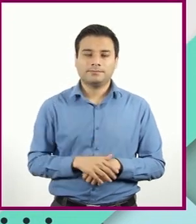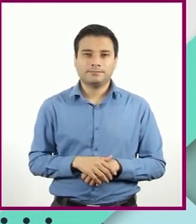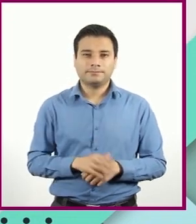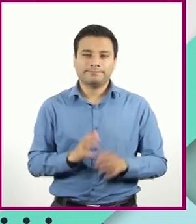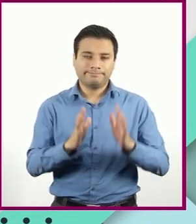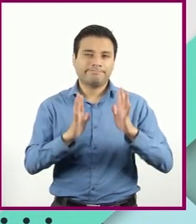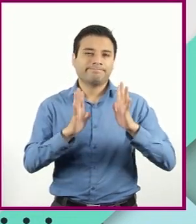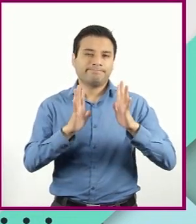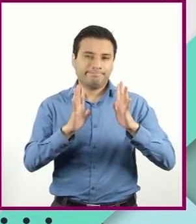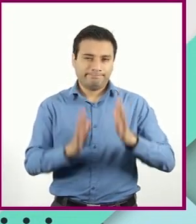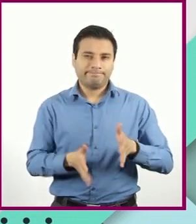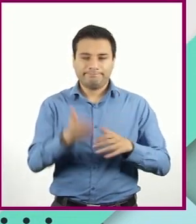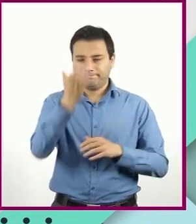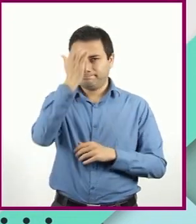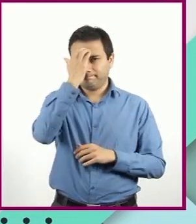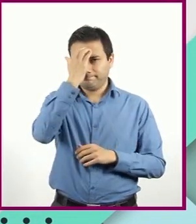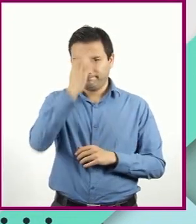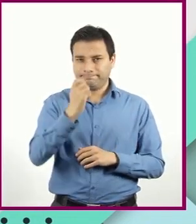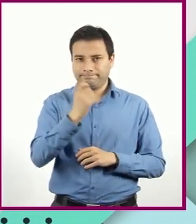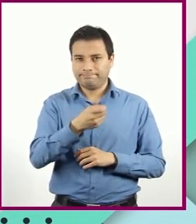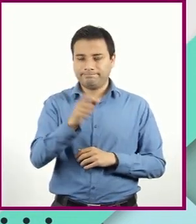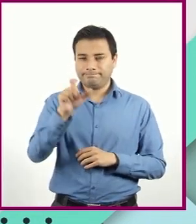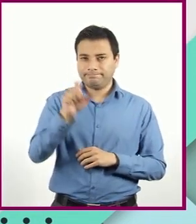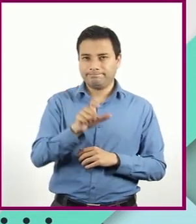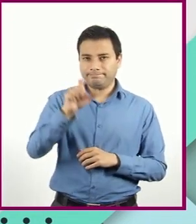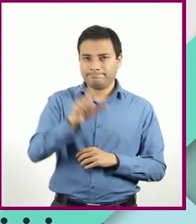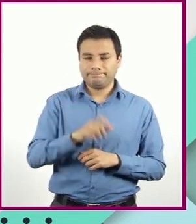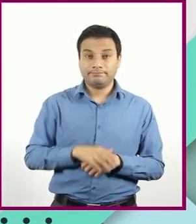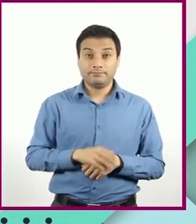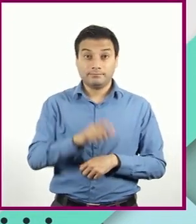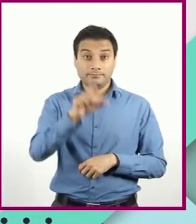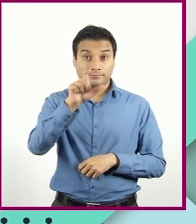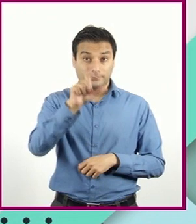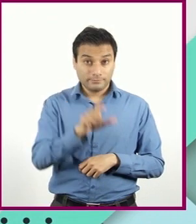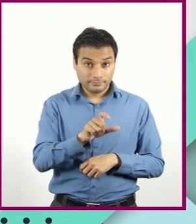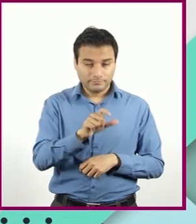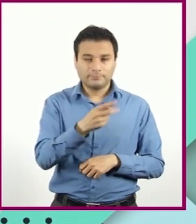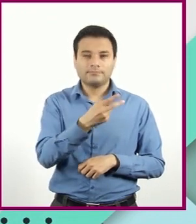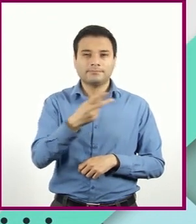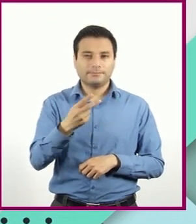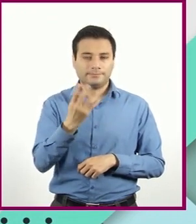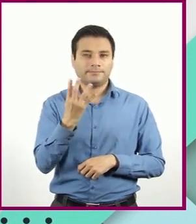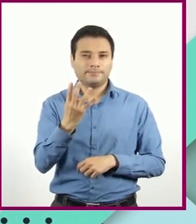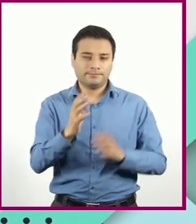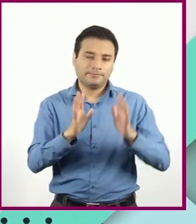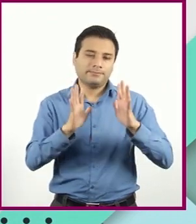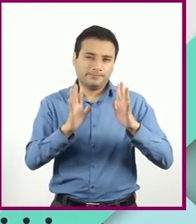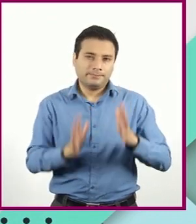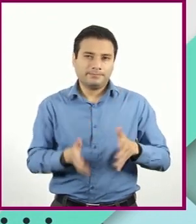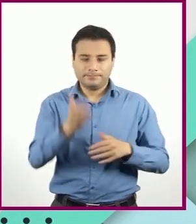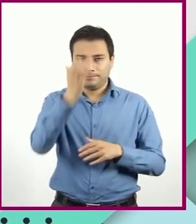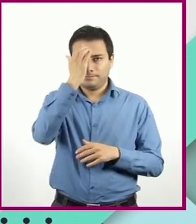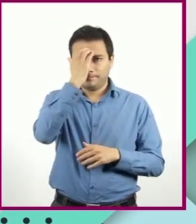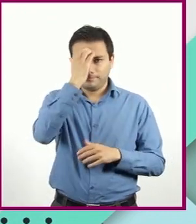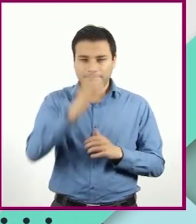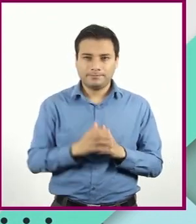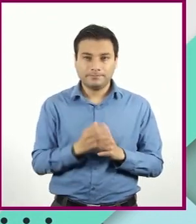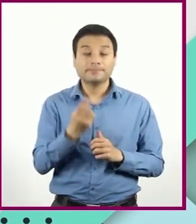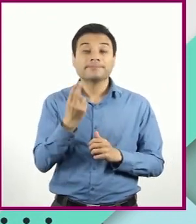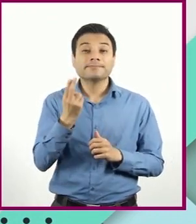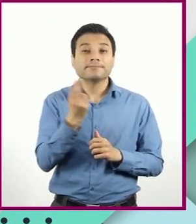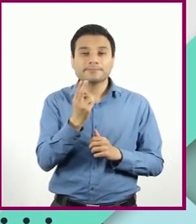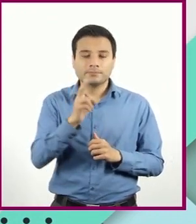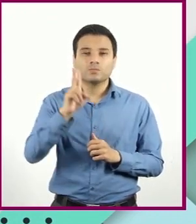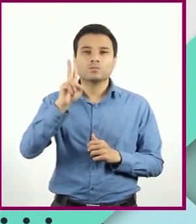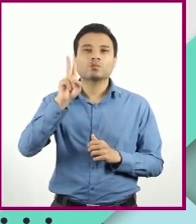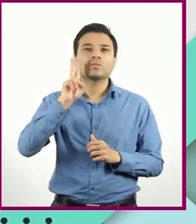Hemos encontrado el valor de la incógnita. X es igual a 4. Sabemos que es necesario realizar la comprobación